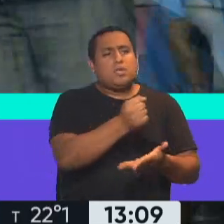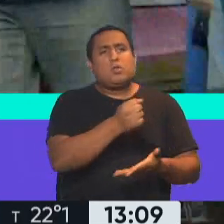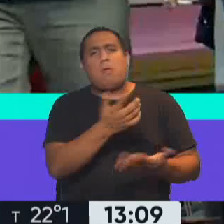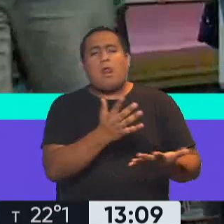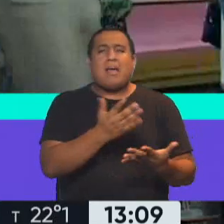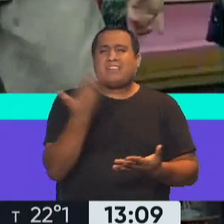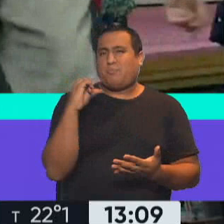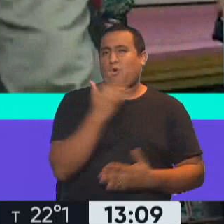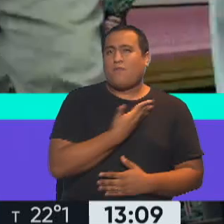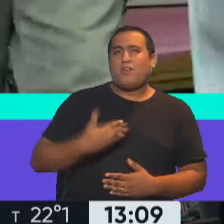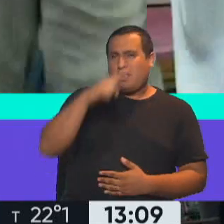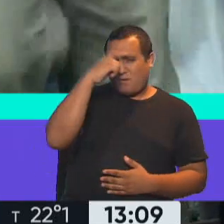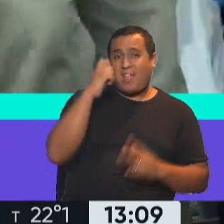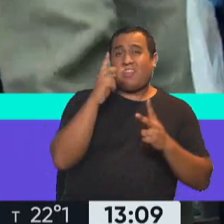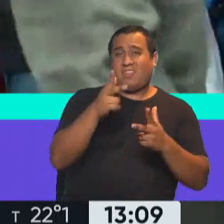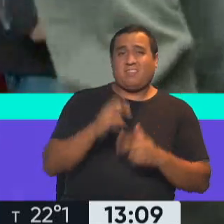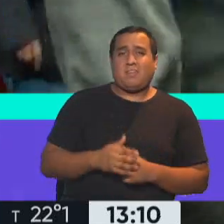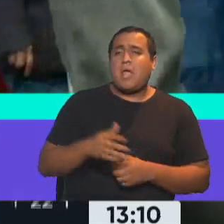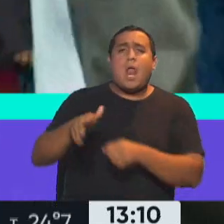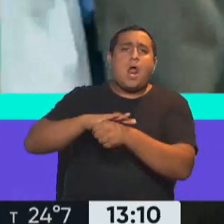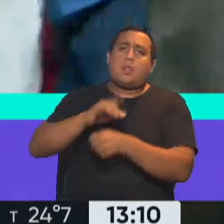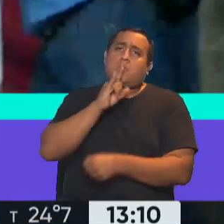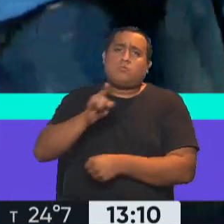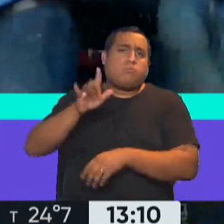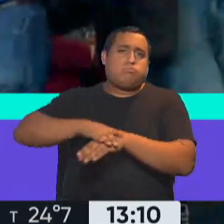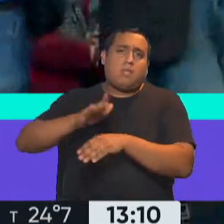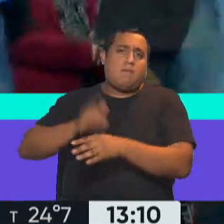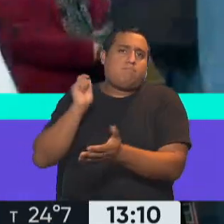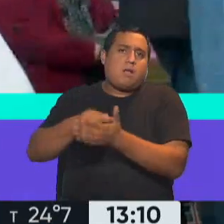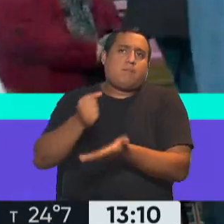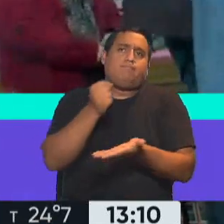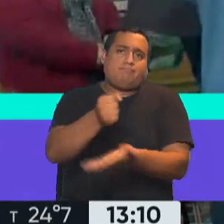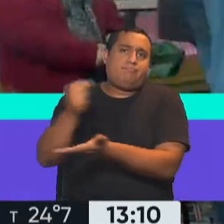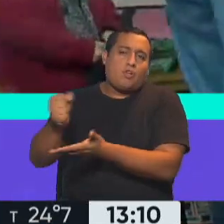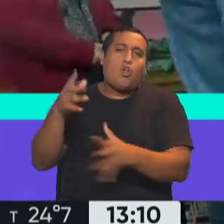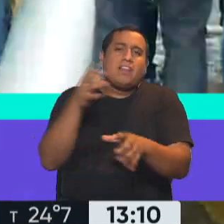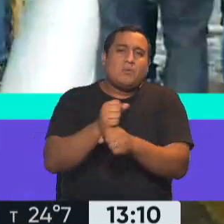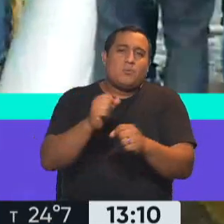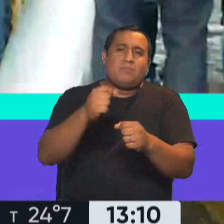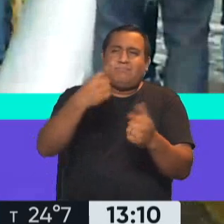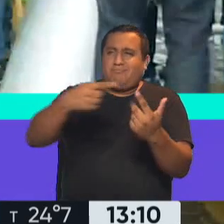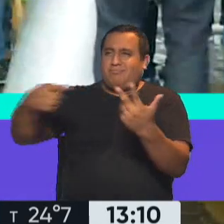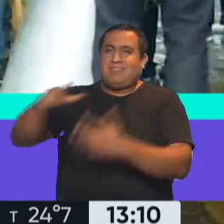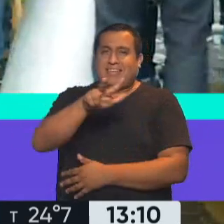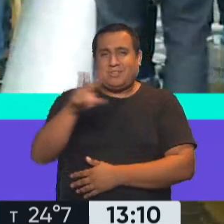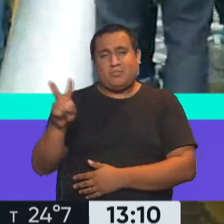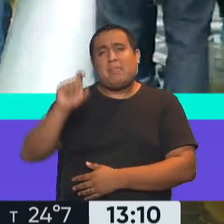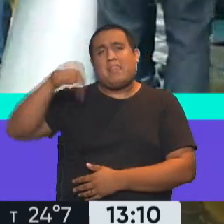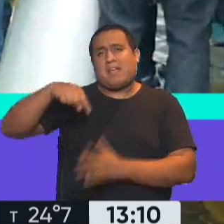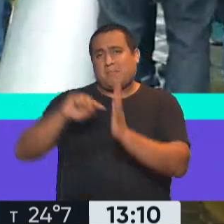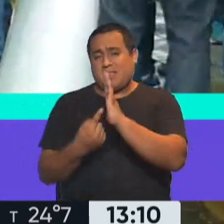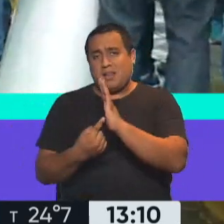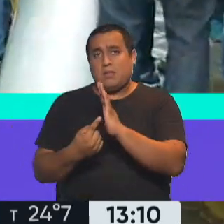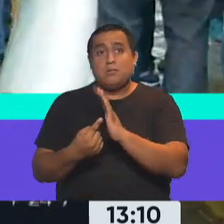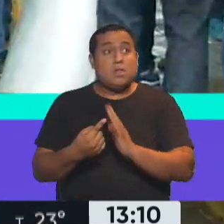gobierno nacional dijo que que la Reta se haga cargo de las 32 líneas de servicio público de capital y a partir de ahí empezó a